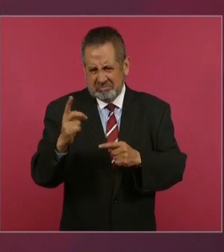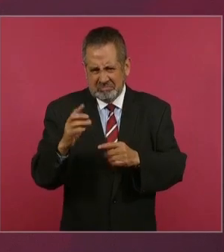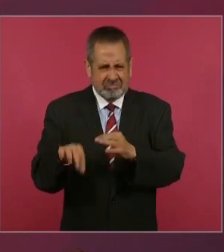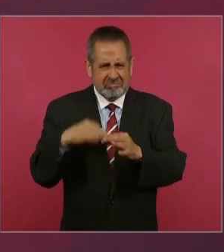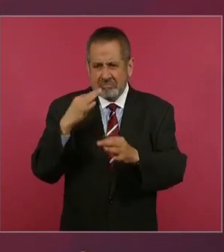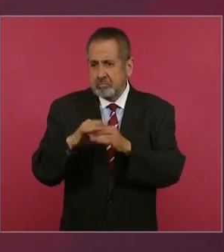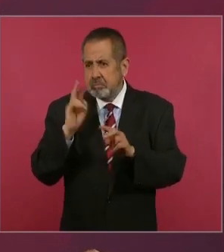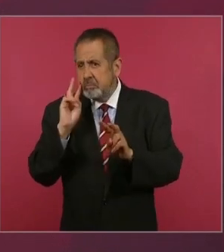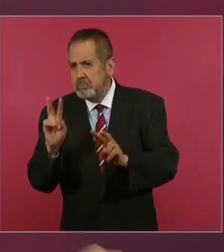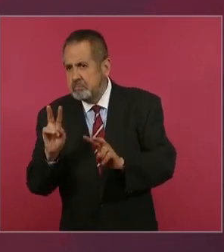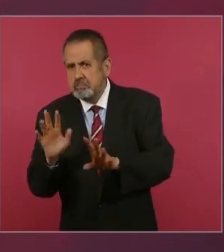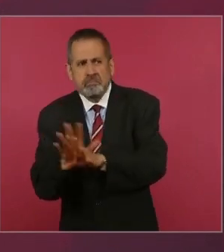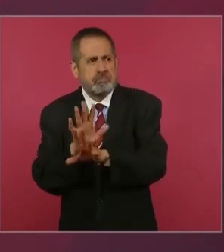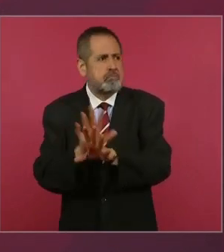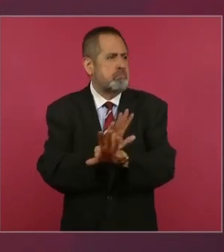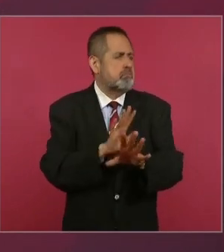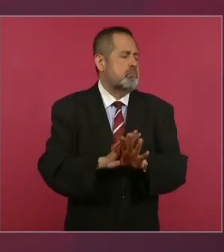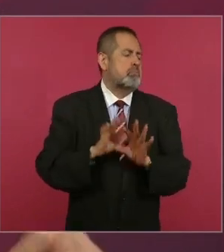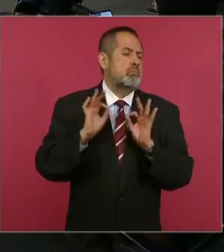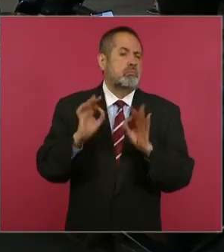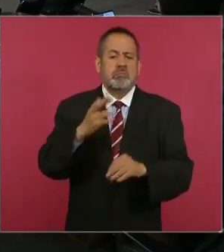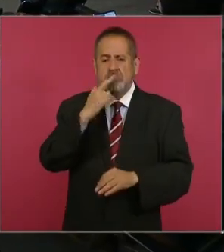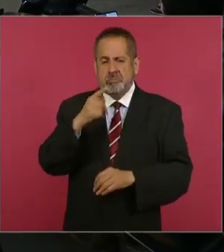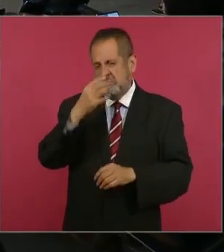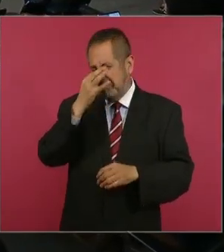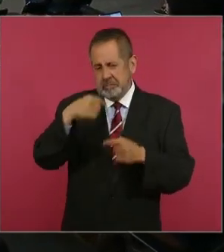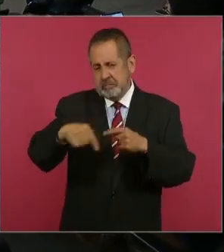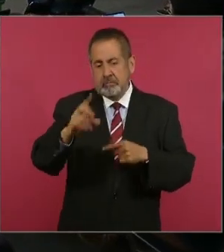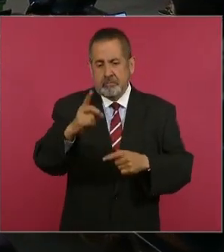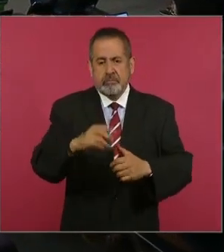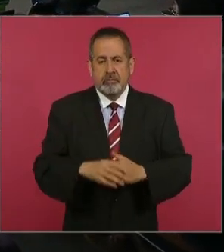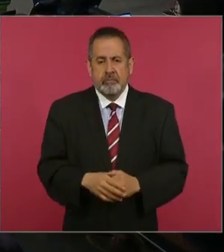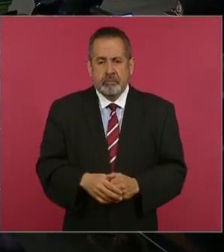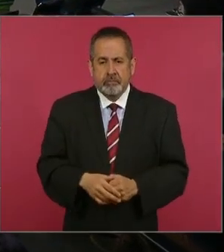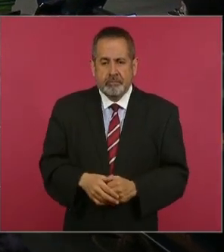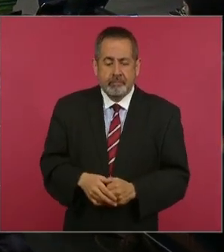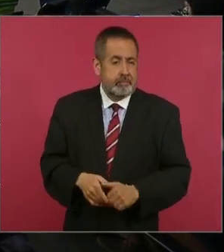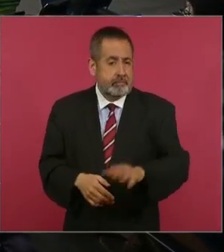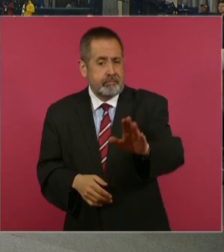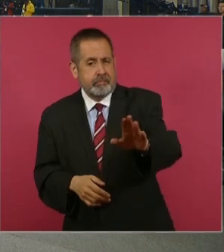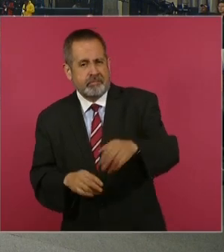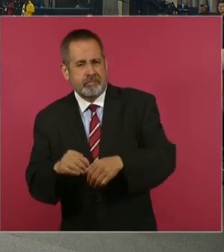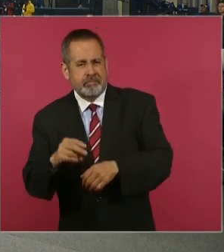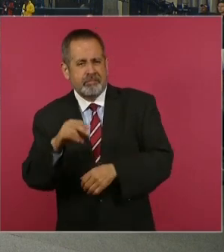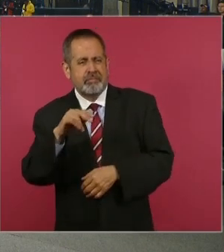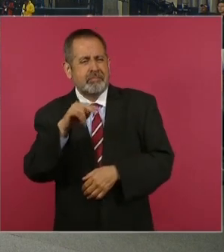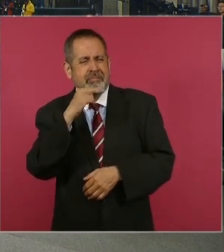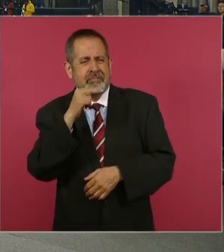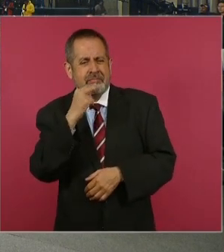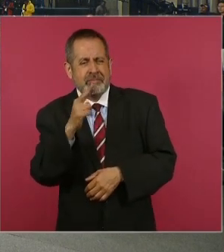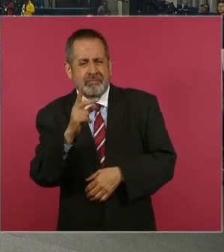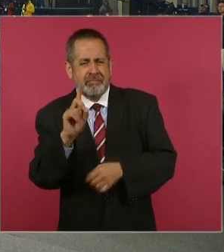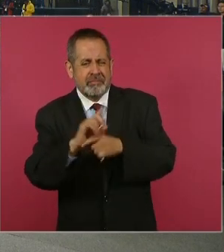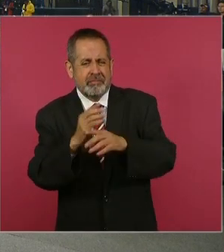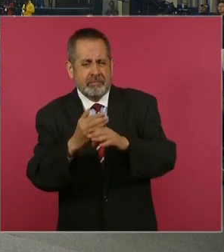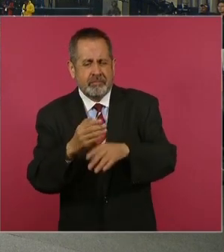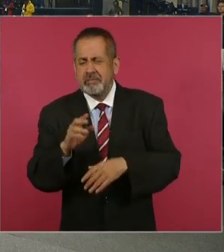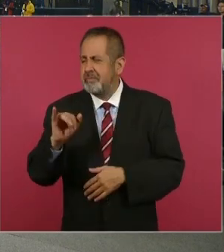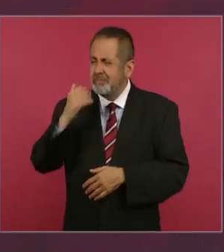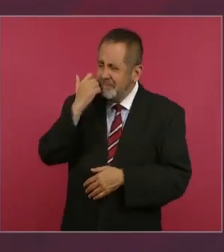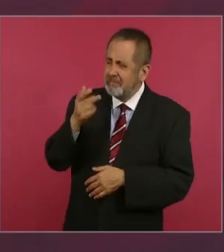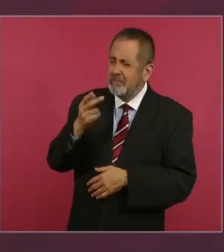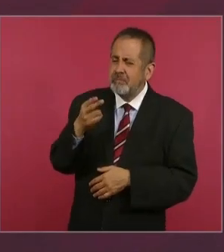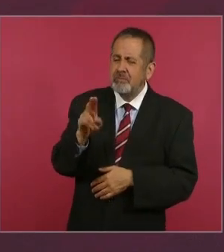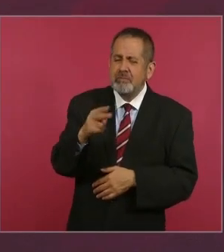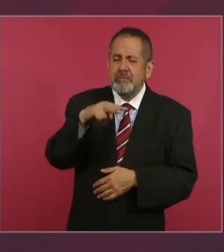a anotar ya los cambios ya para diciembre antes del 25 de diciembre s queremos que la Navidad sea